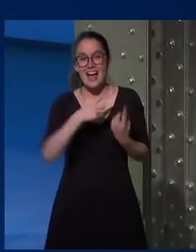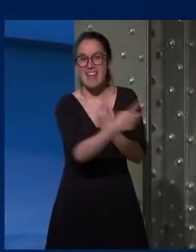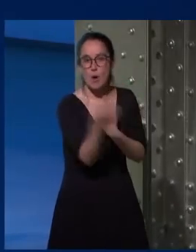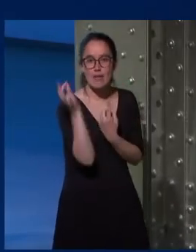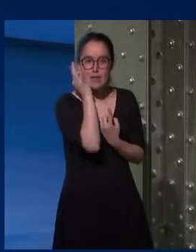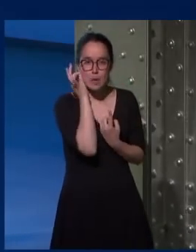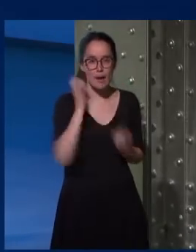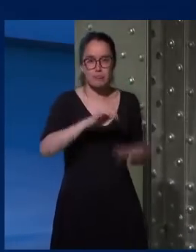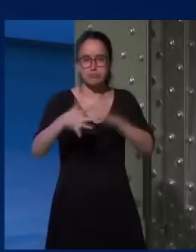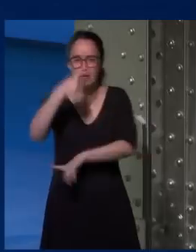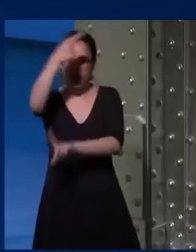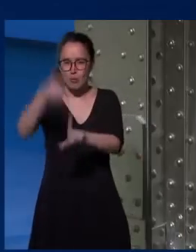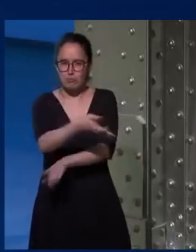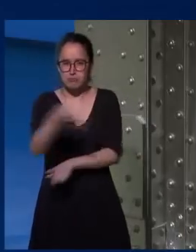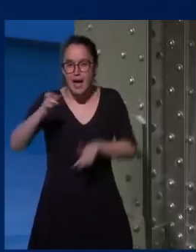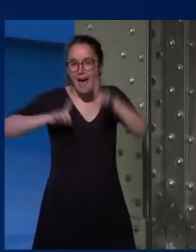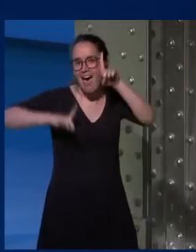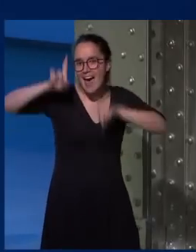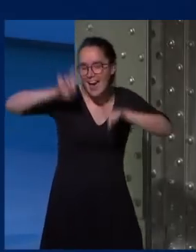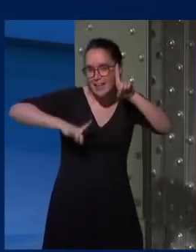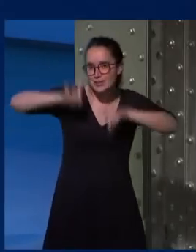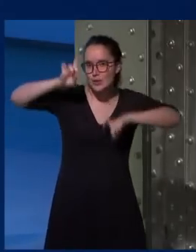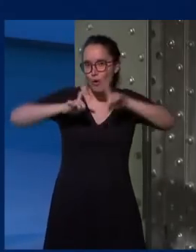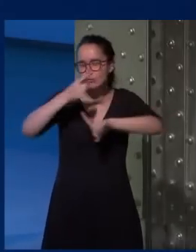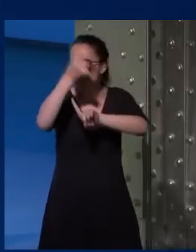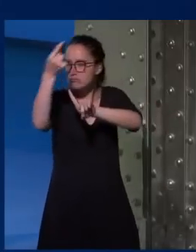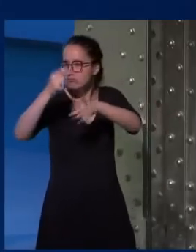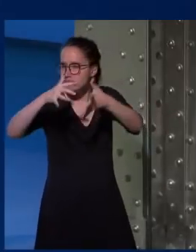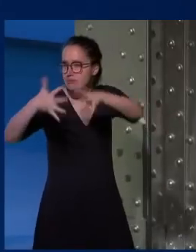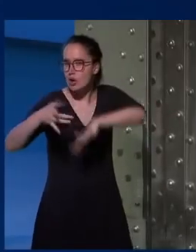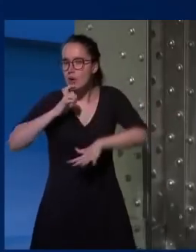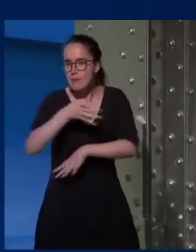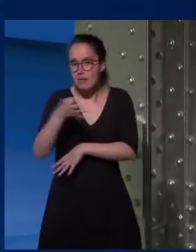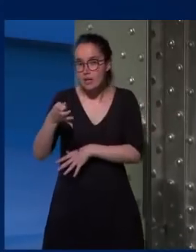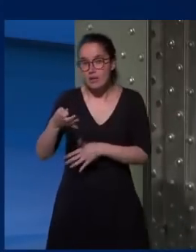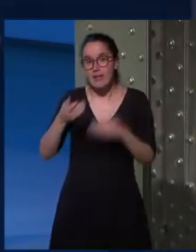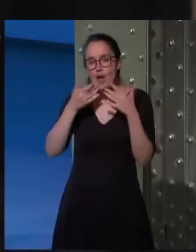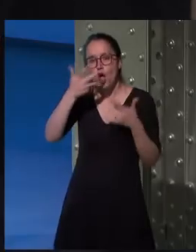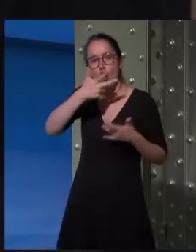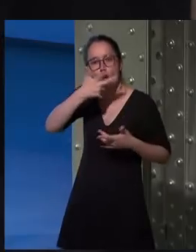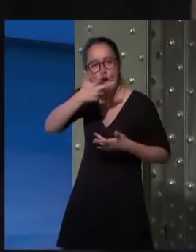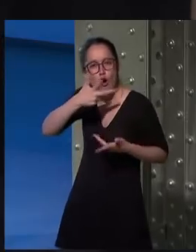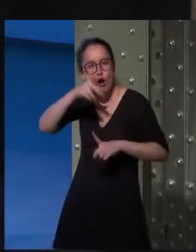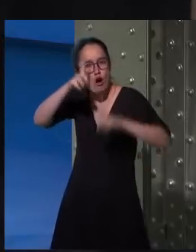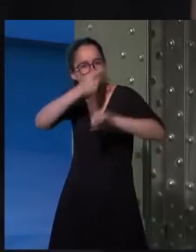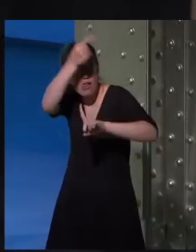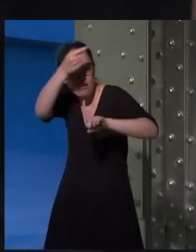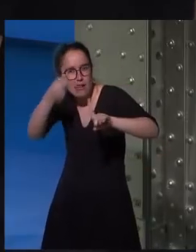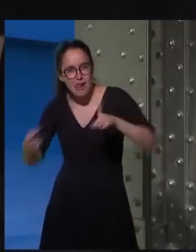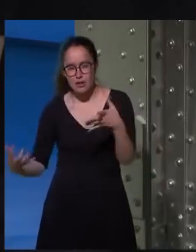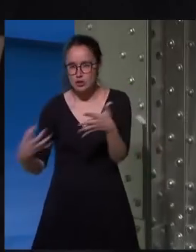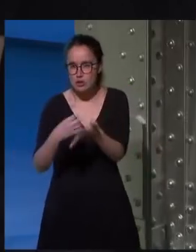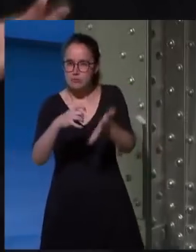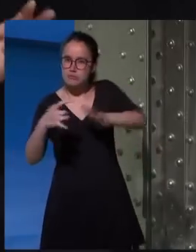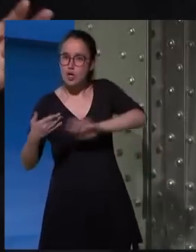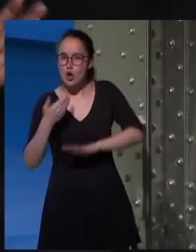de las mujeres, los gestos, cómo las has retratado. A través de lo que es el color y el grafismo, pues he intentado que todas